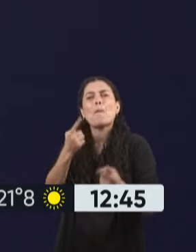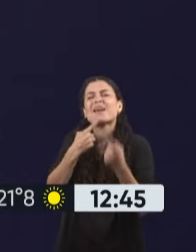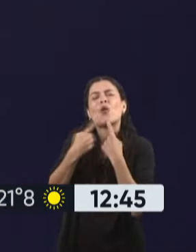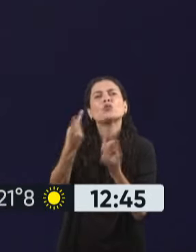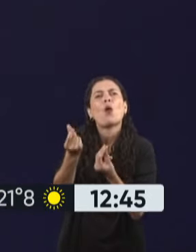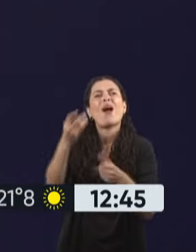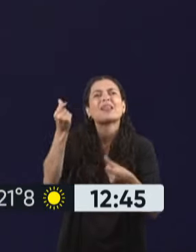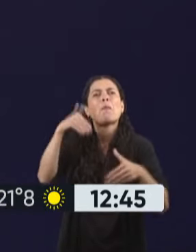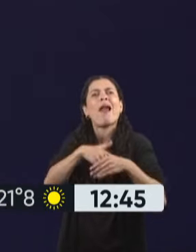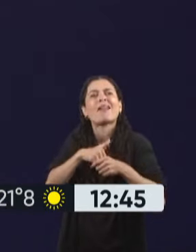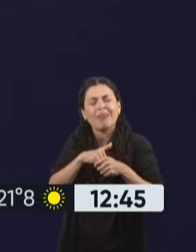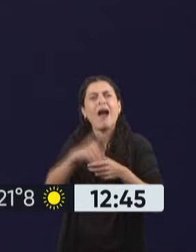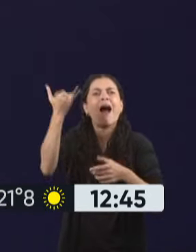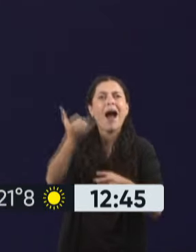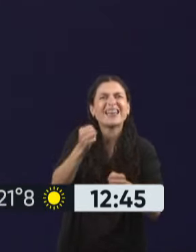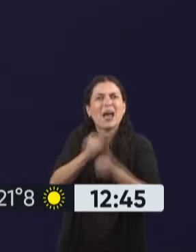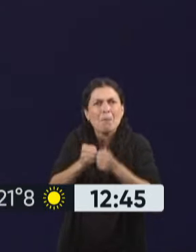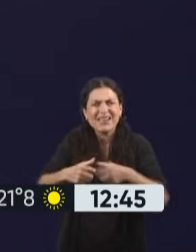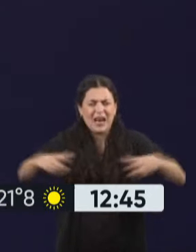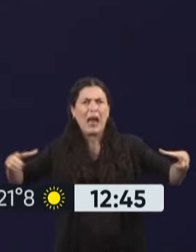o otro tipo de